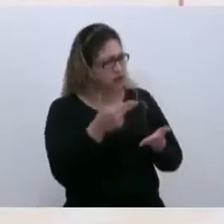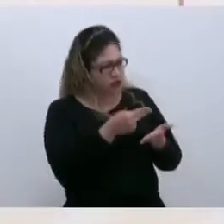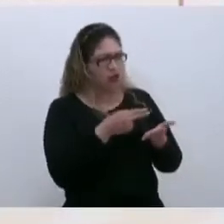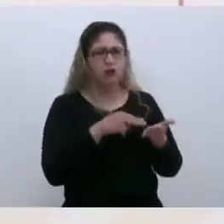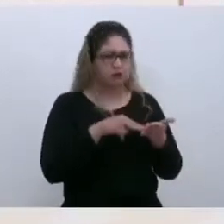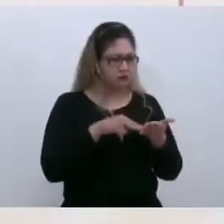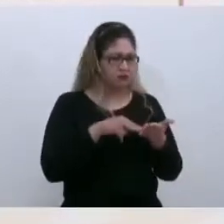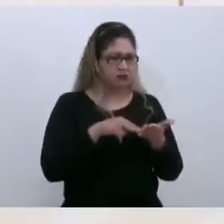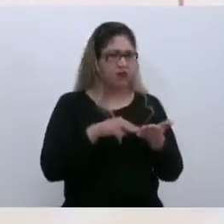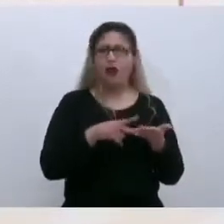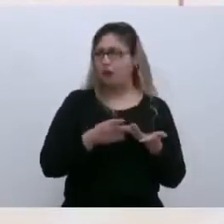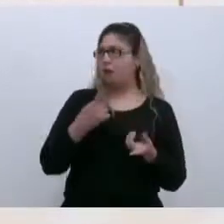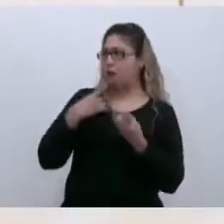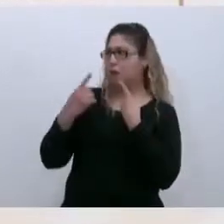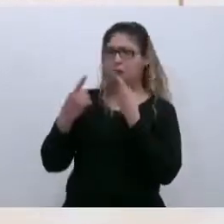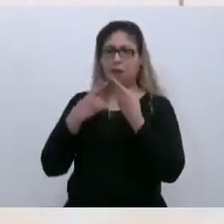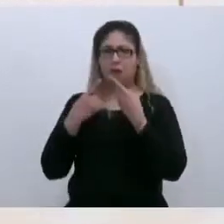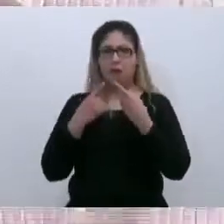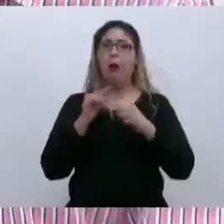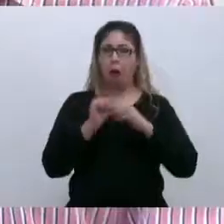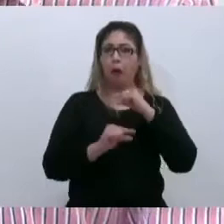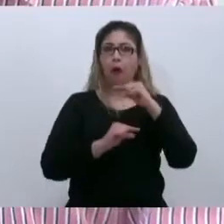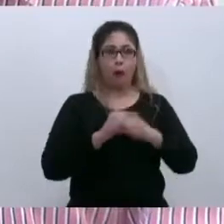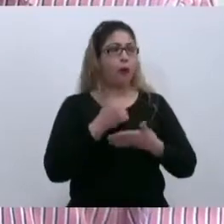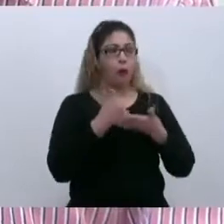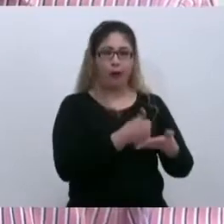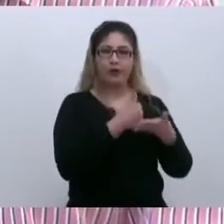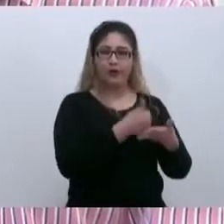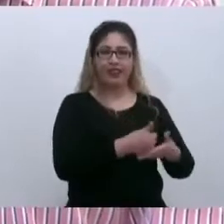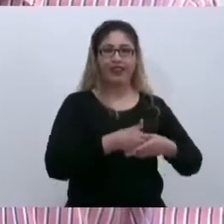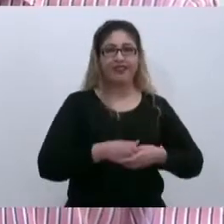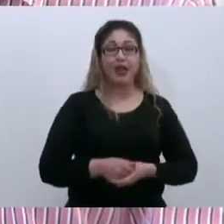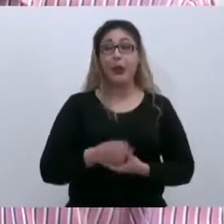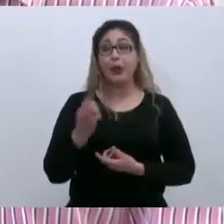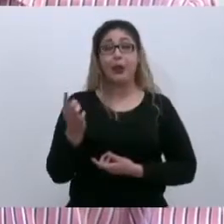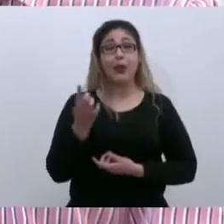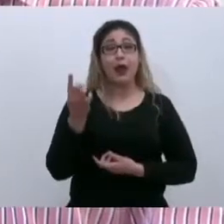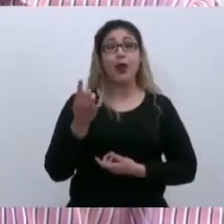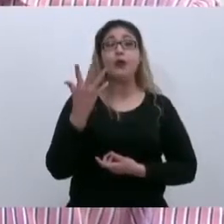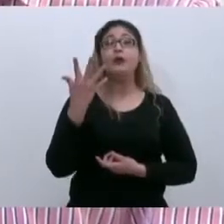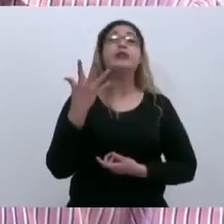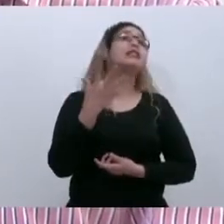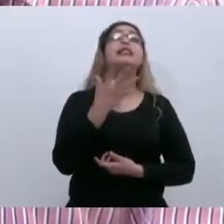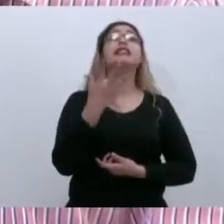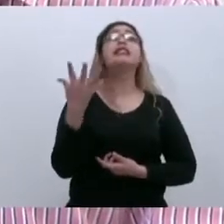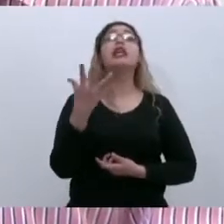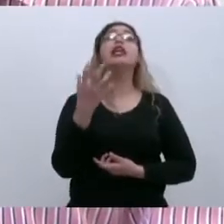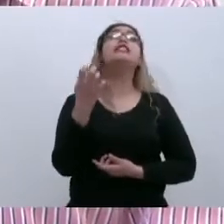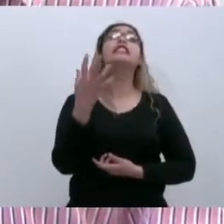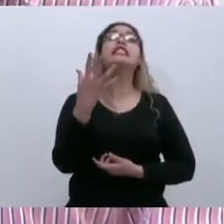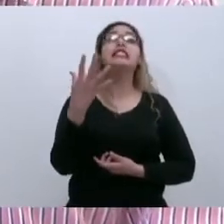Durango. Ya hay en Durango 5.224 alumnos,